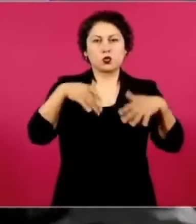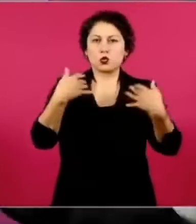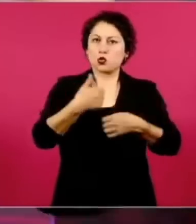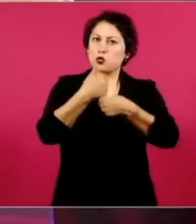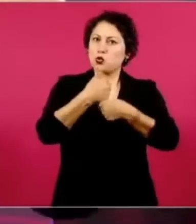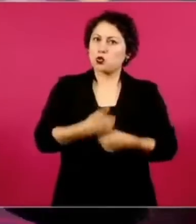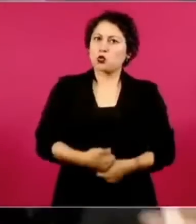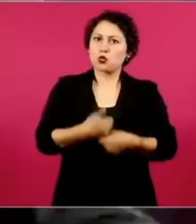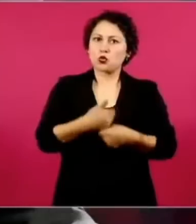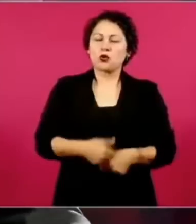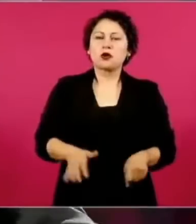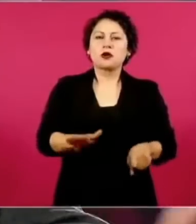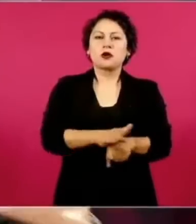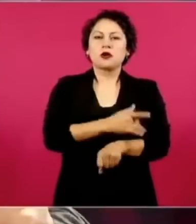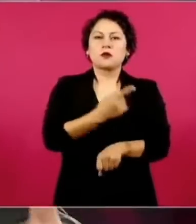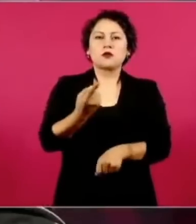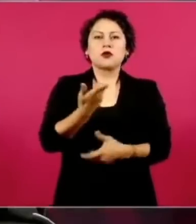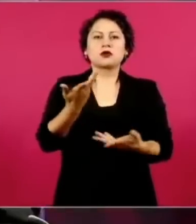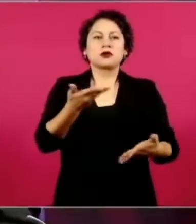cercaban.